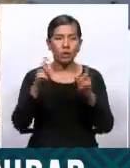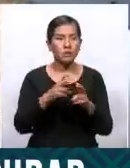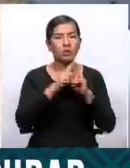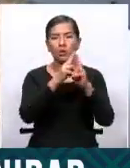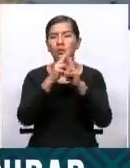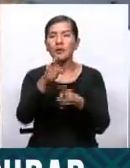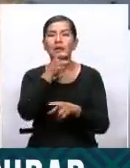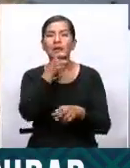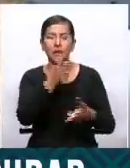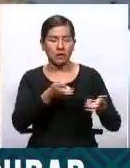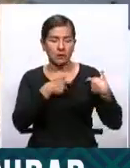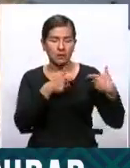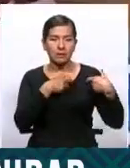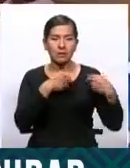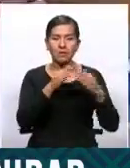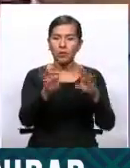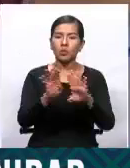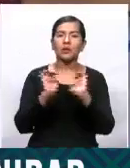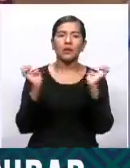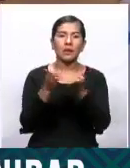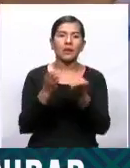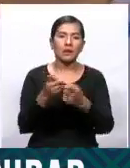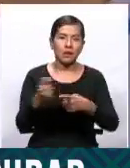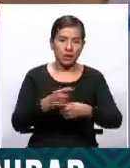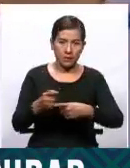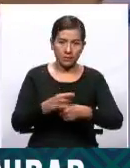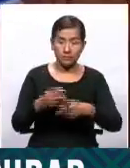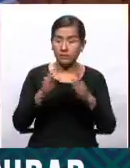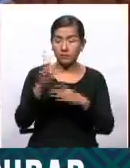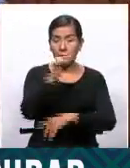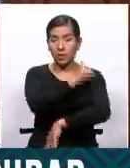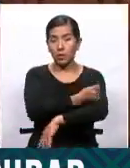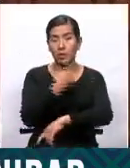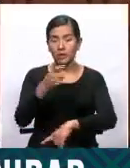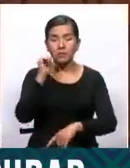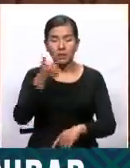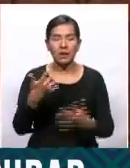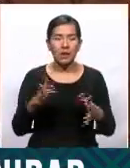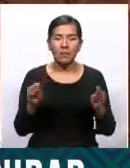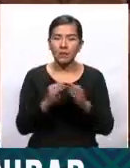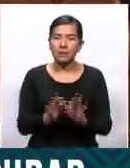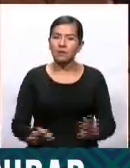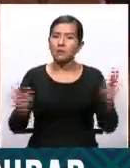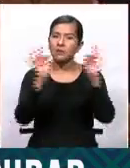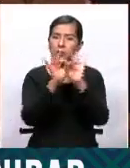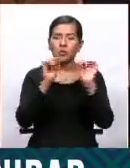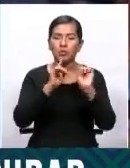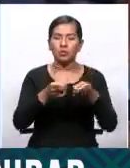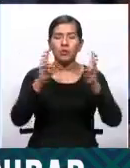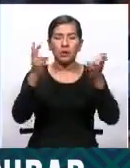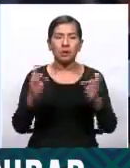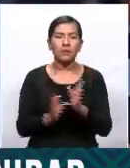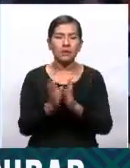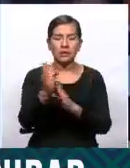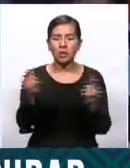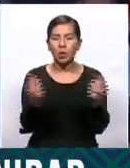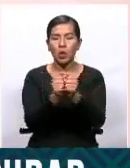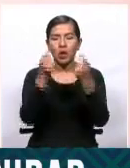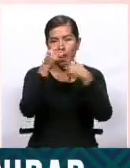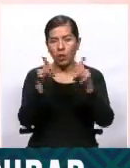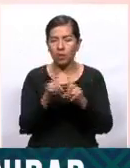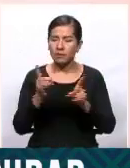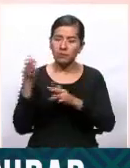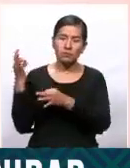representantes de los equipos técnicos. La autoridad recordó que esta importante etapa también es mandato de la Cumbre por un Censo con Consenso realizada el